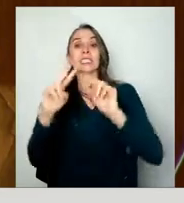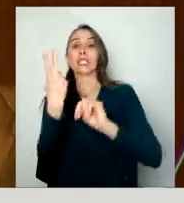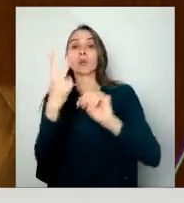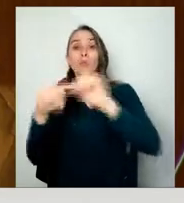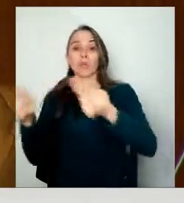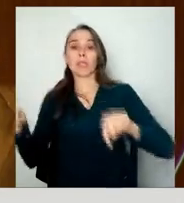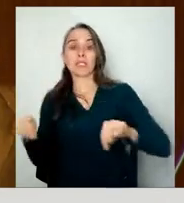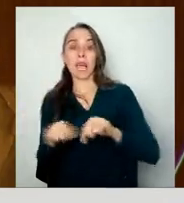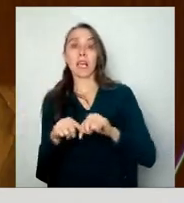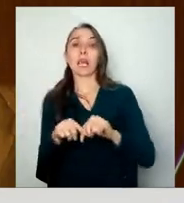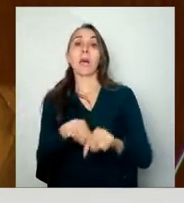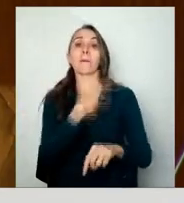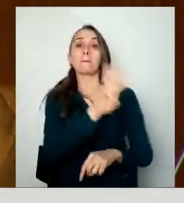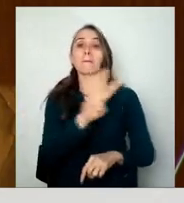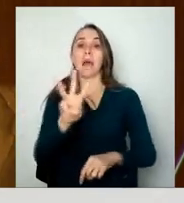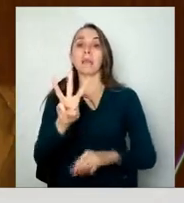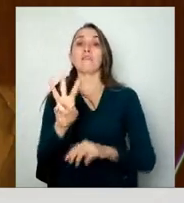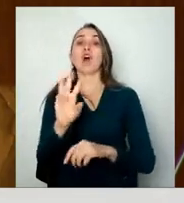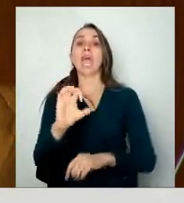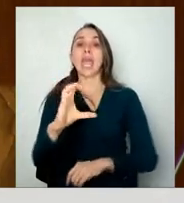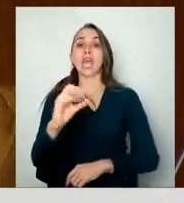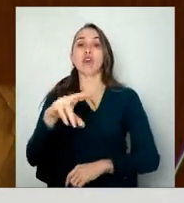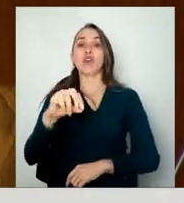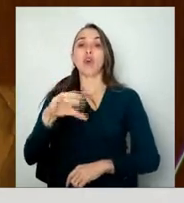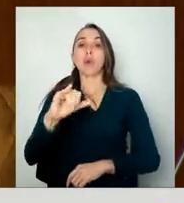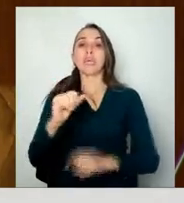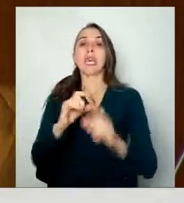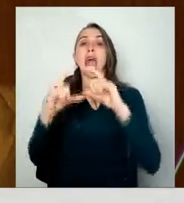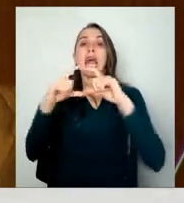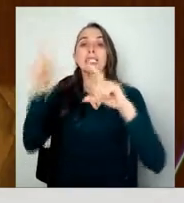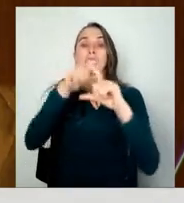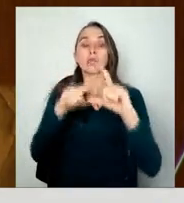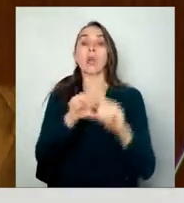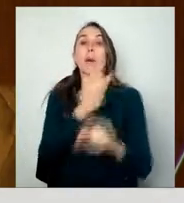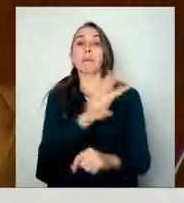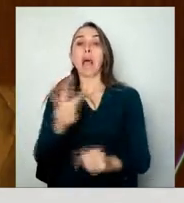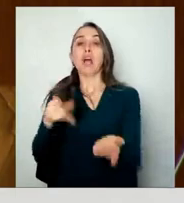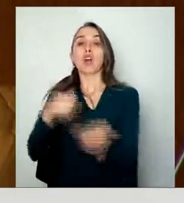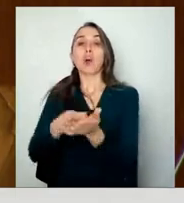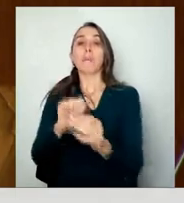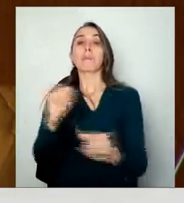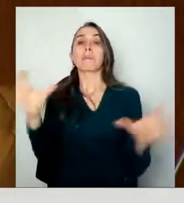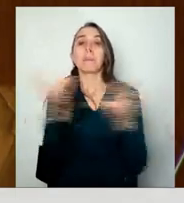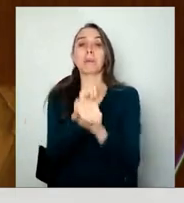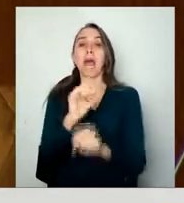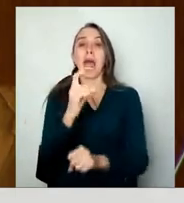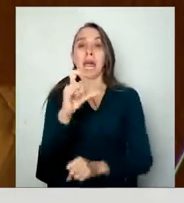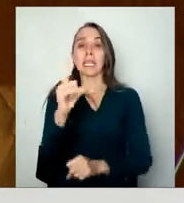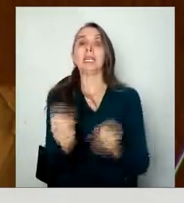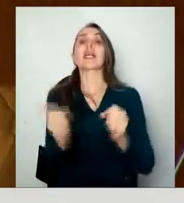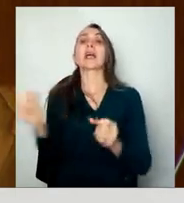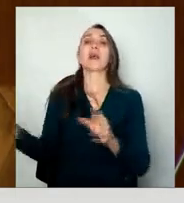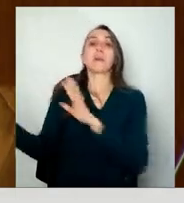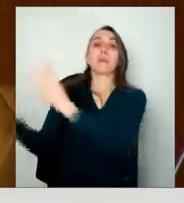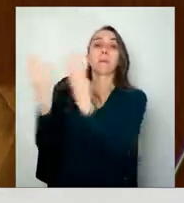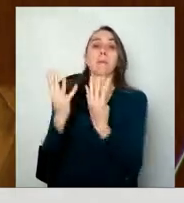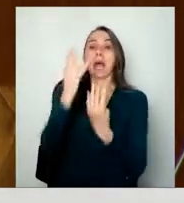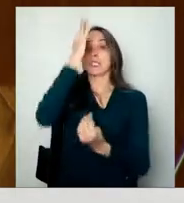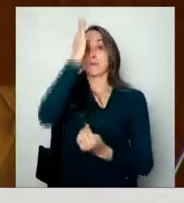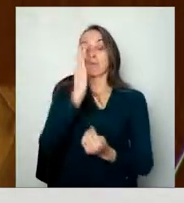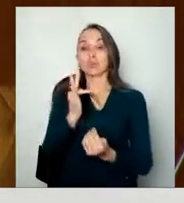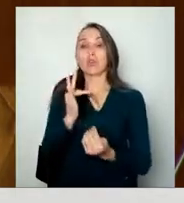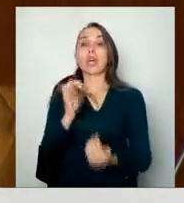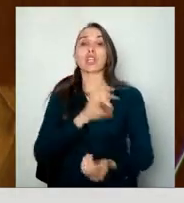circular la plataforma para compra ágil y el nuevo personal de la planta para Chile compra se estima un gasto fiscal